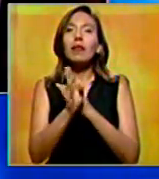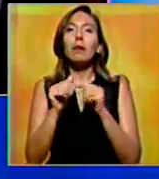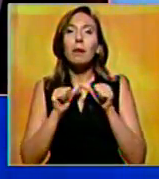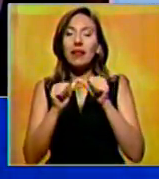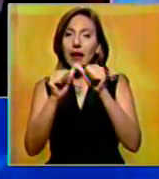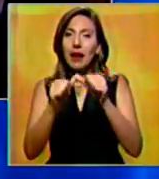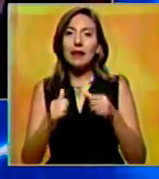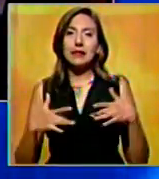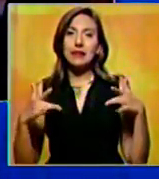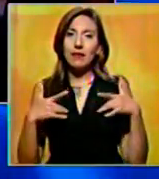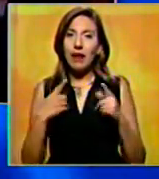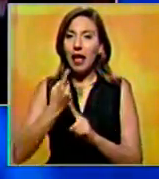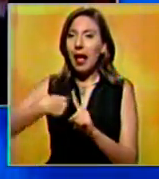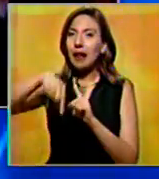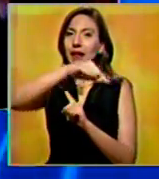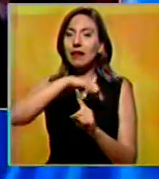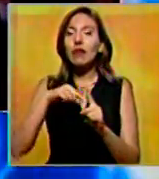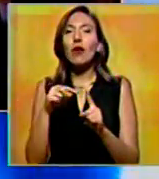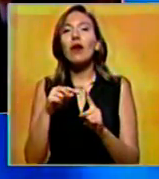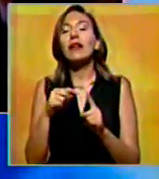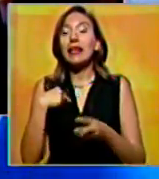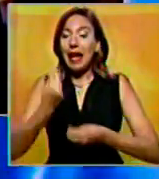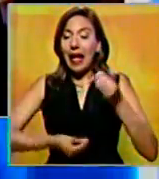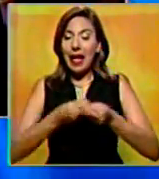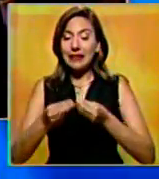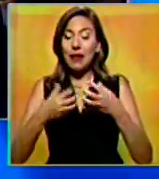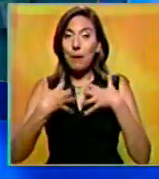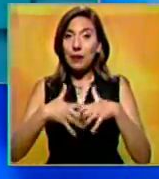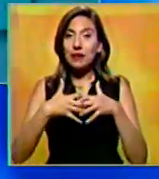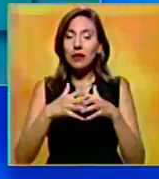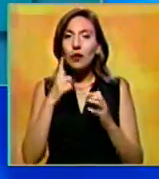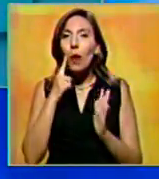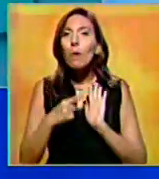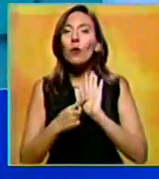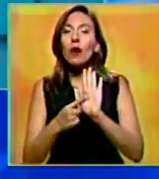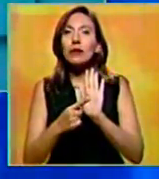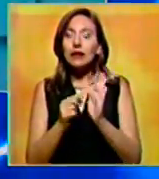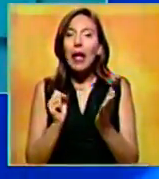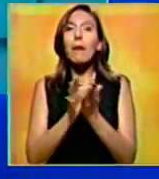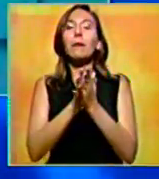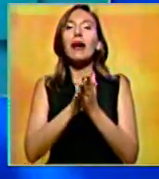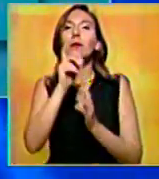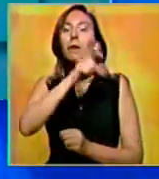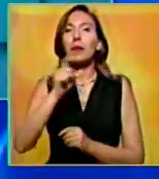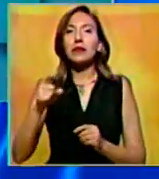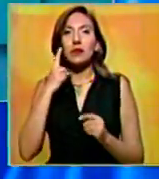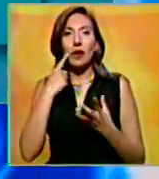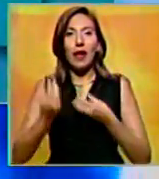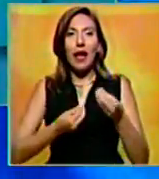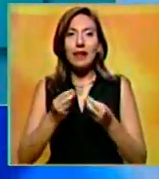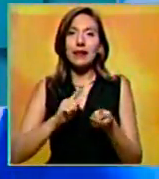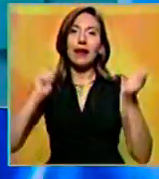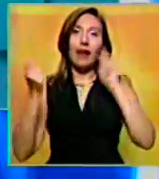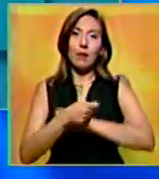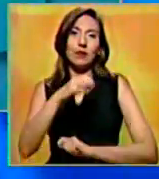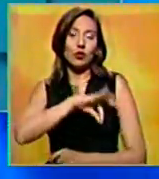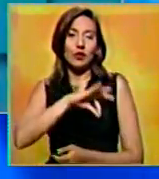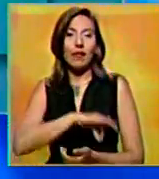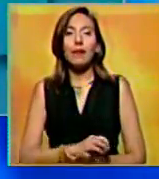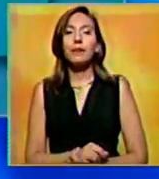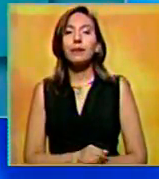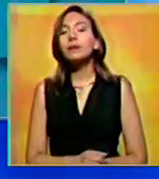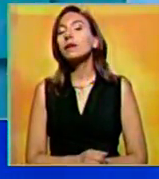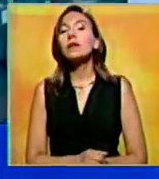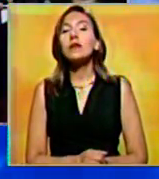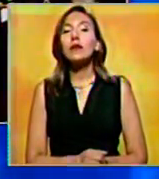a actuar pensando en el impacto que las acciones empresariales pueden tener sobre el progreso y el bienestar en la sociedad de hoy. Hasta el momento,